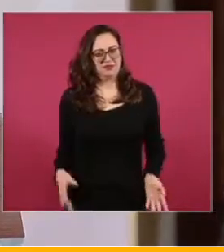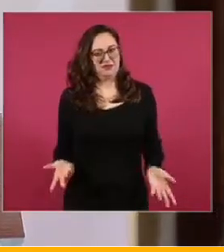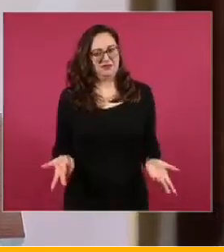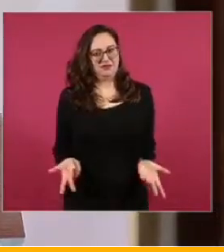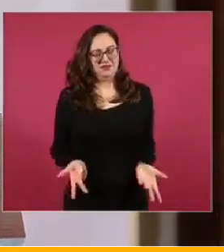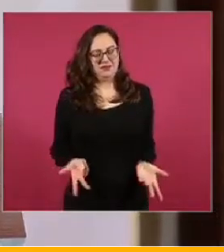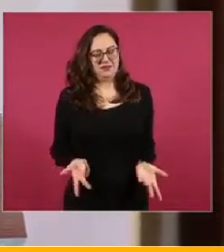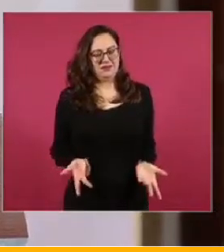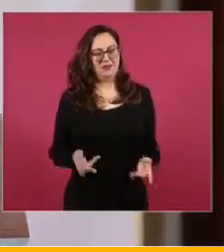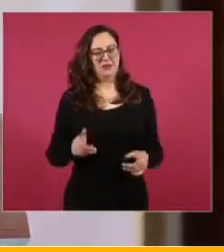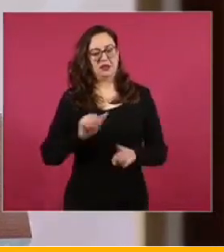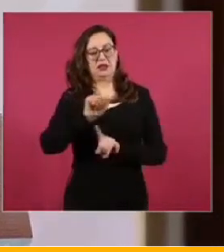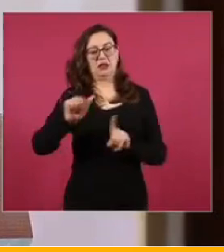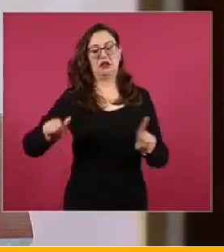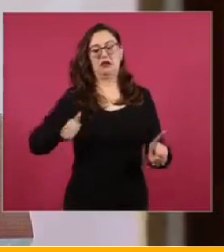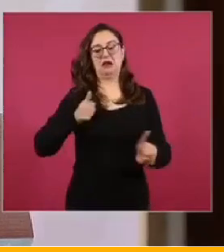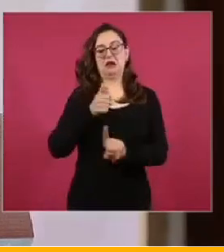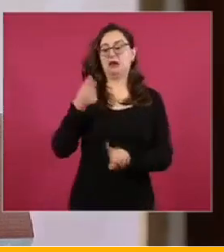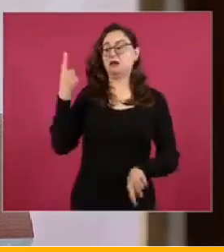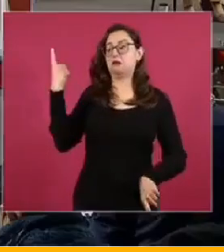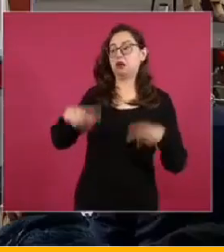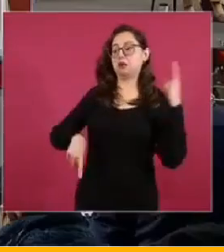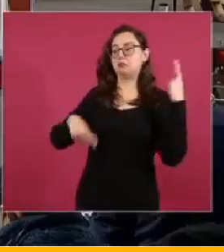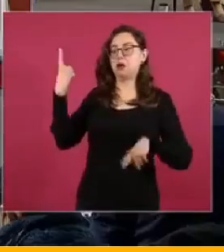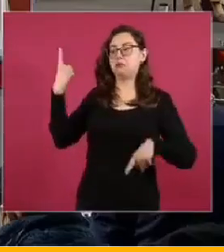por consigna, que